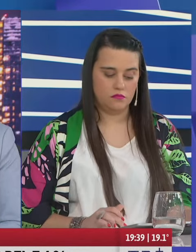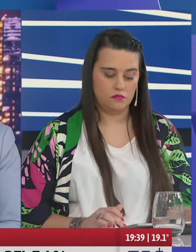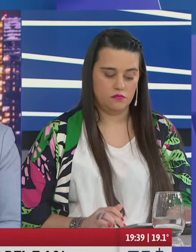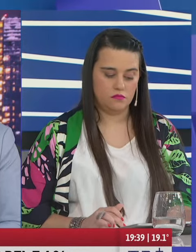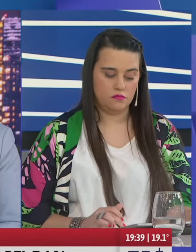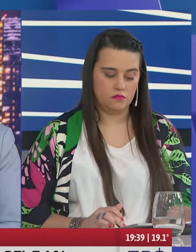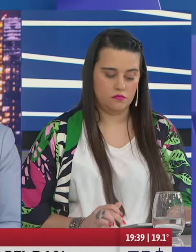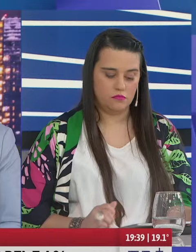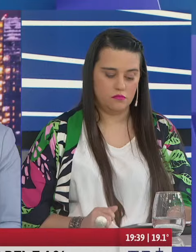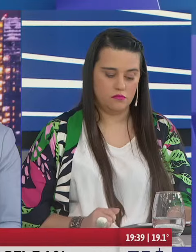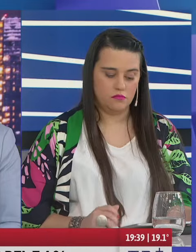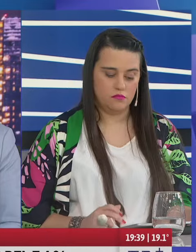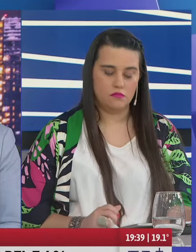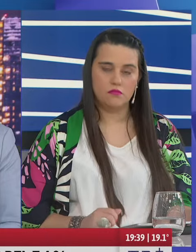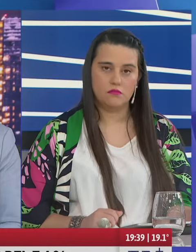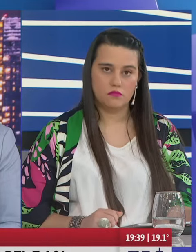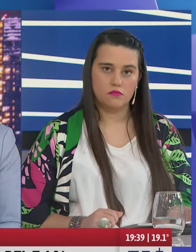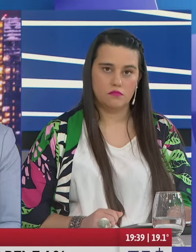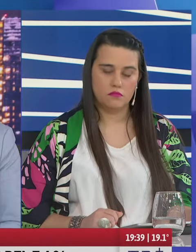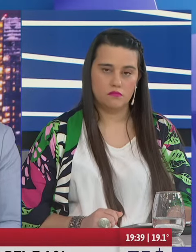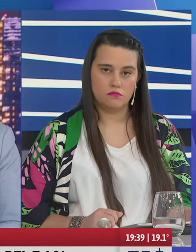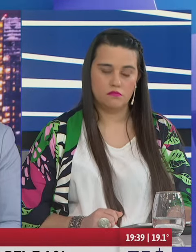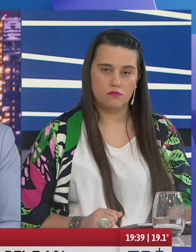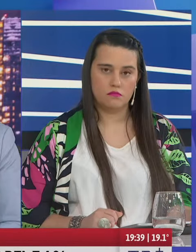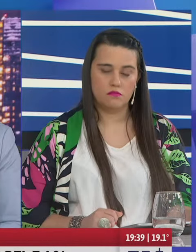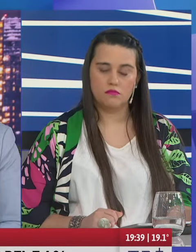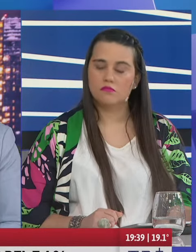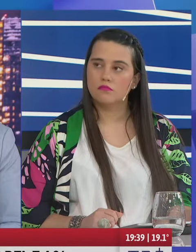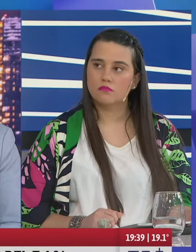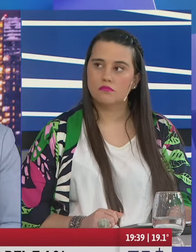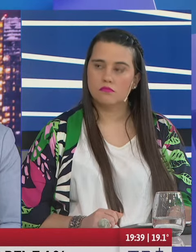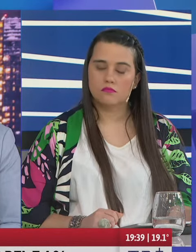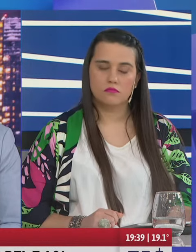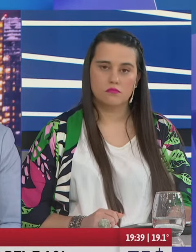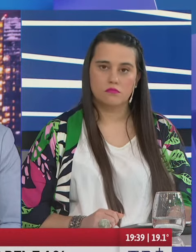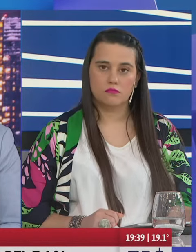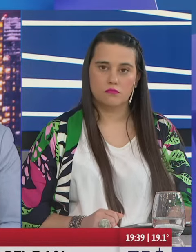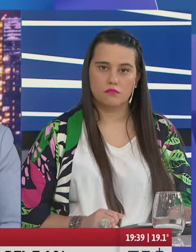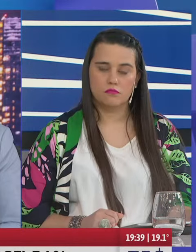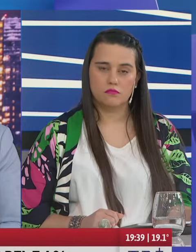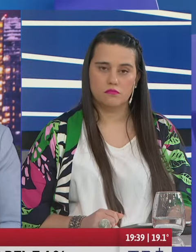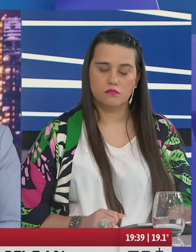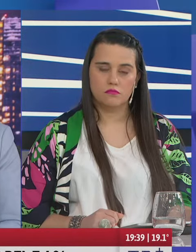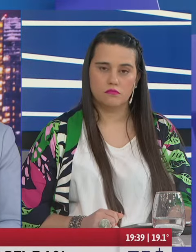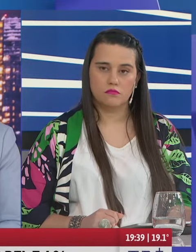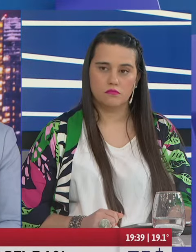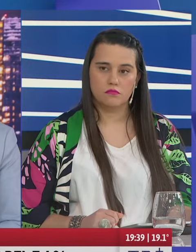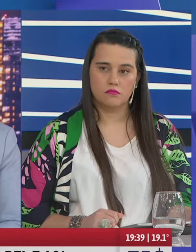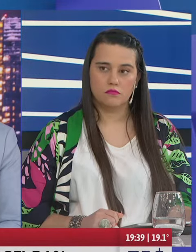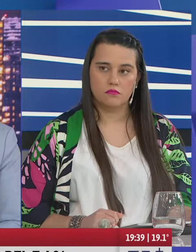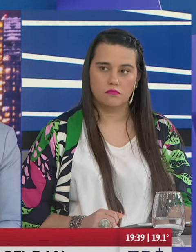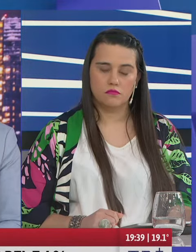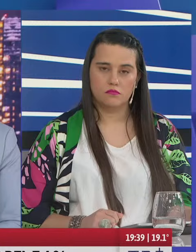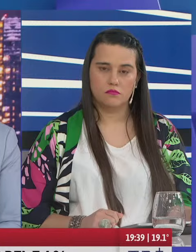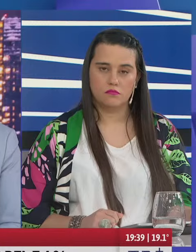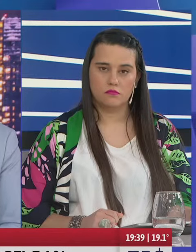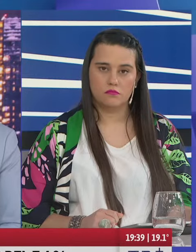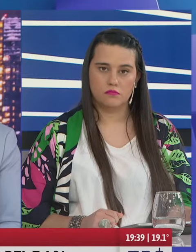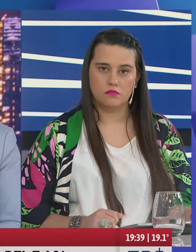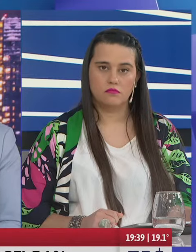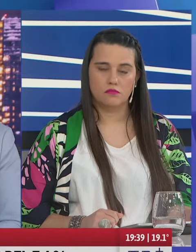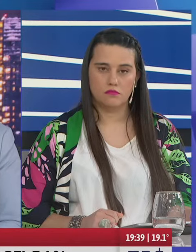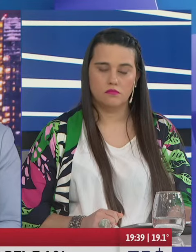Porque la expectativa es positiva para que lo reviertan. Y teniendo en cuenta esa expectativa y los datos de la macro, ¿no? En tema de reservas, la